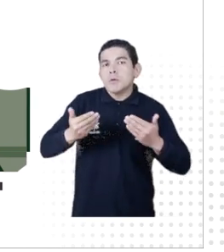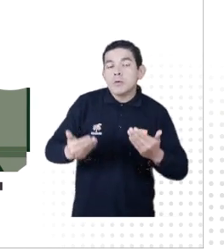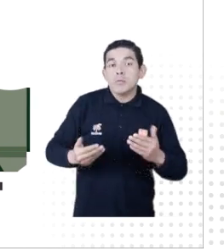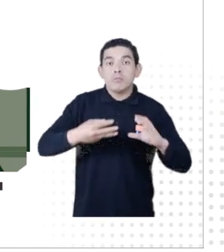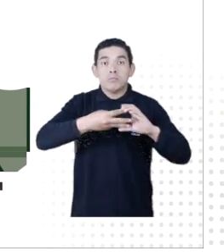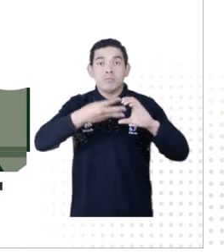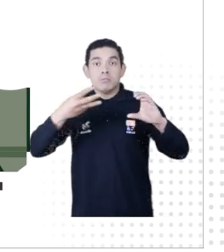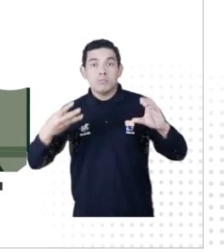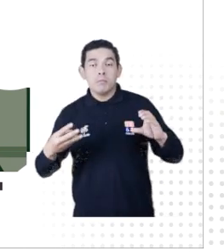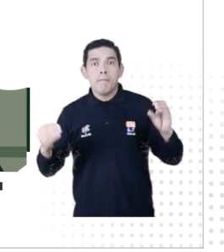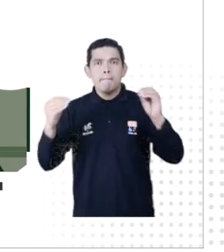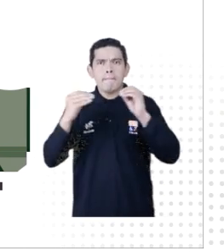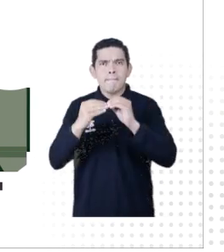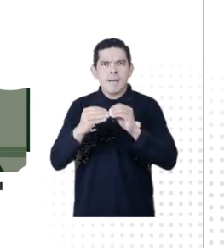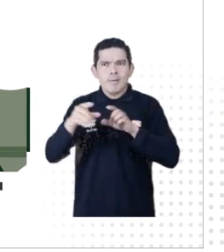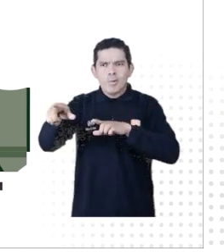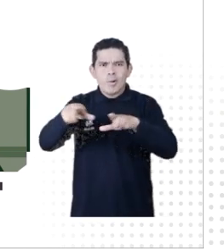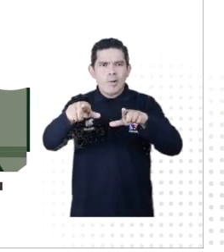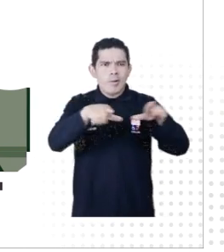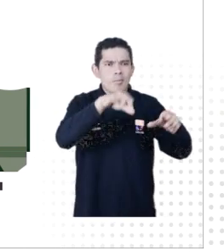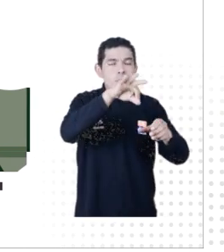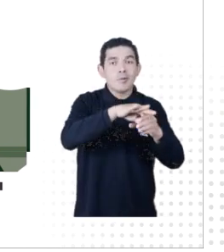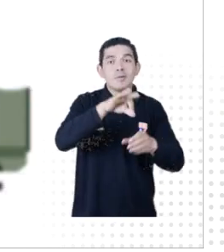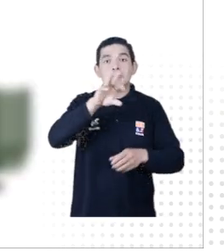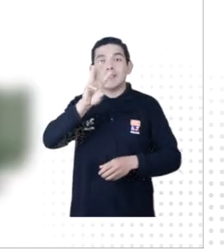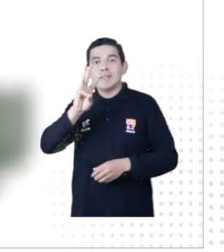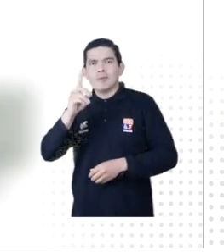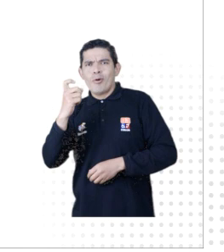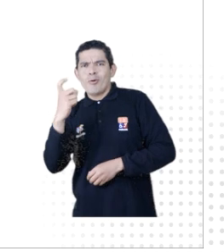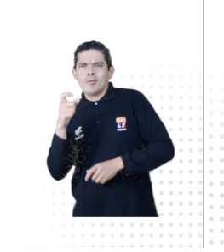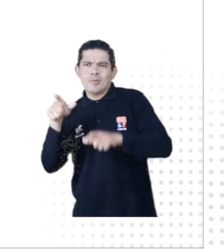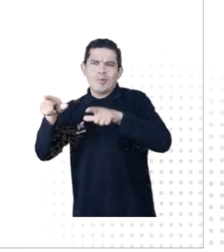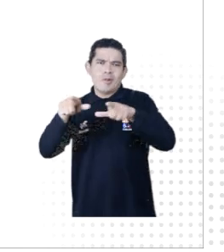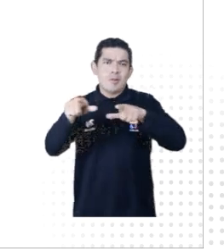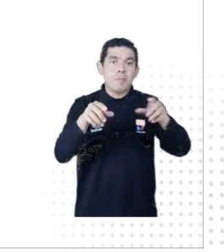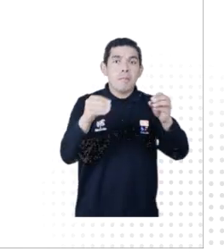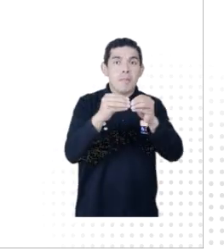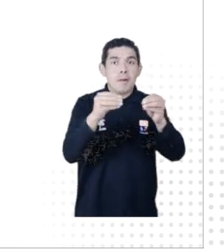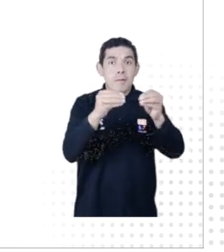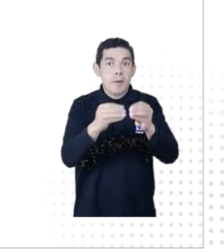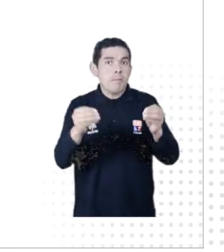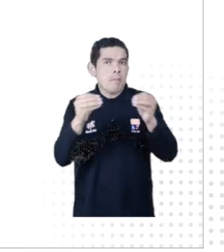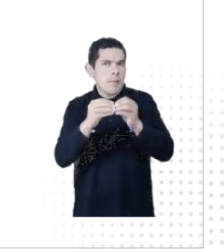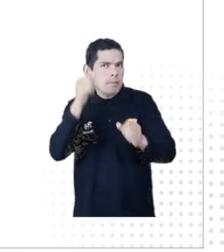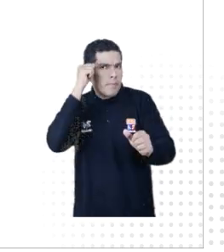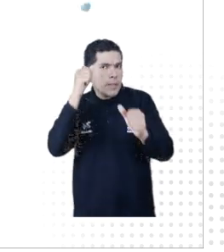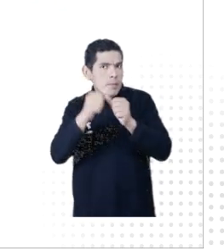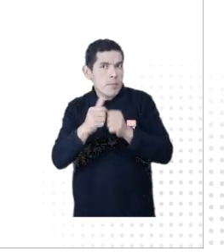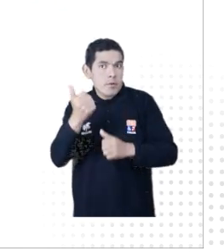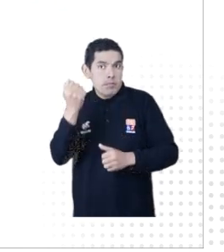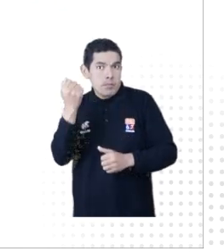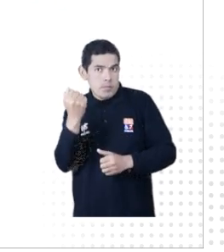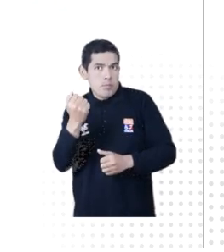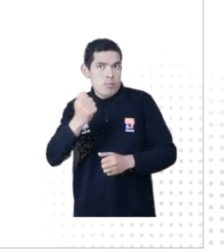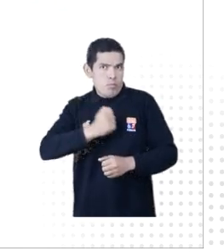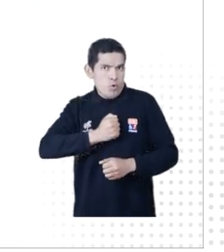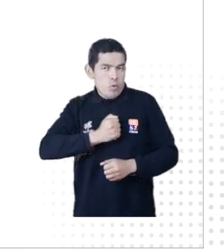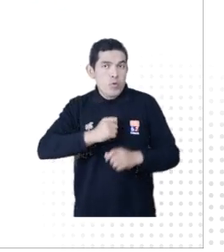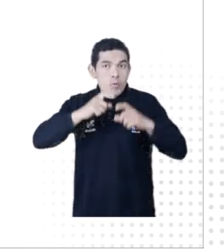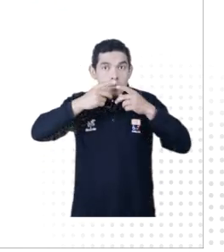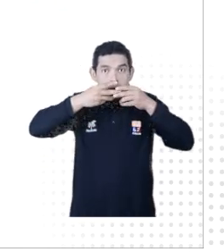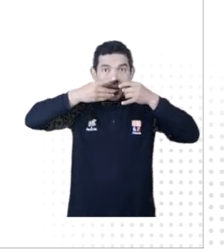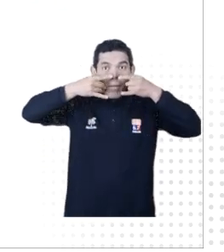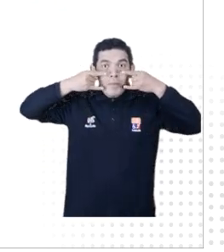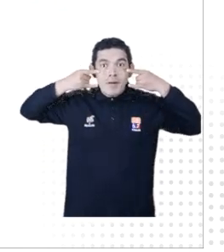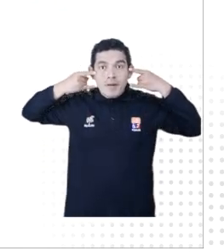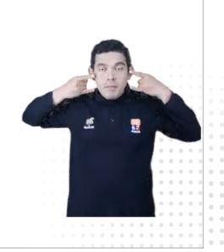CNE incrementó 611 recintos electorales. No te olvides de llevar un esferográfico, mascarilla, alcohol